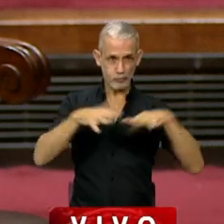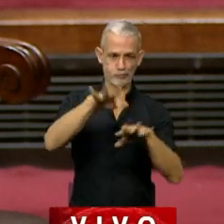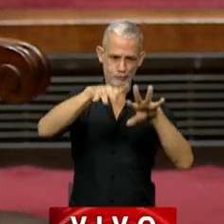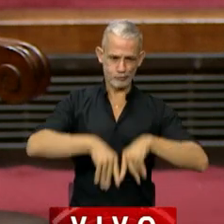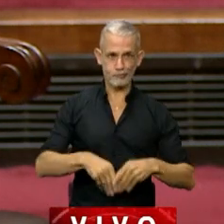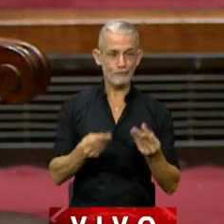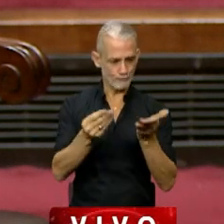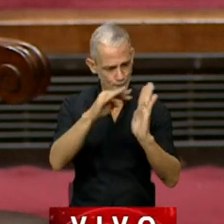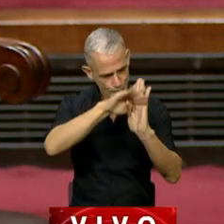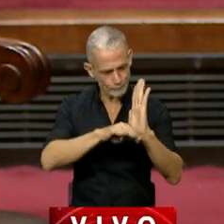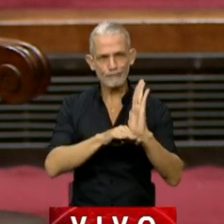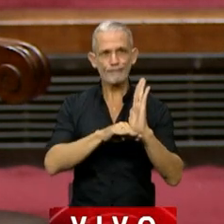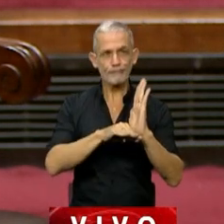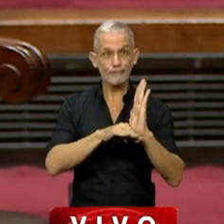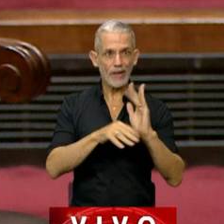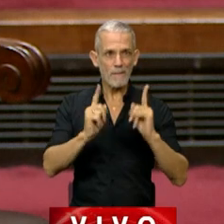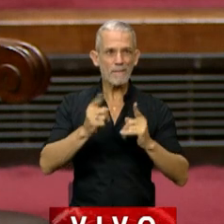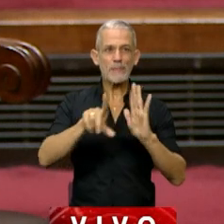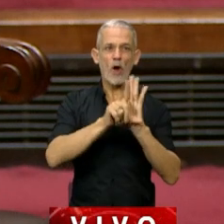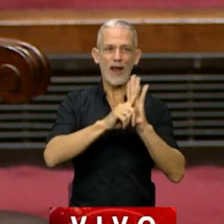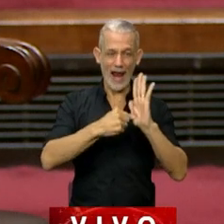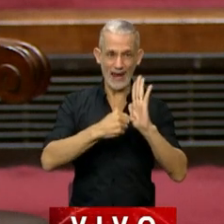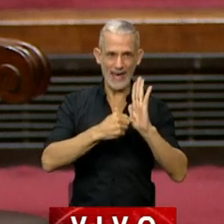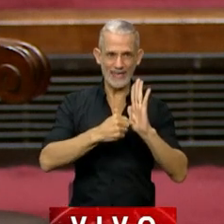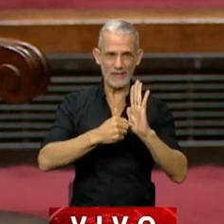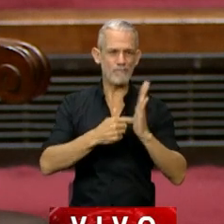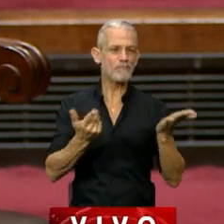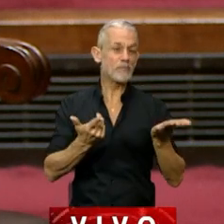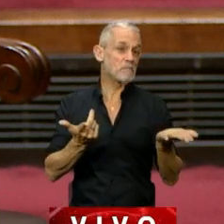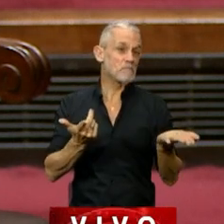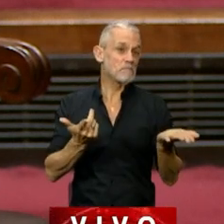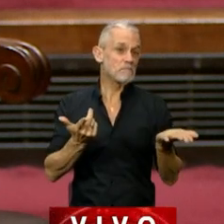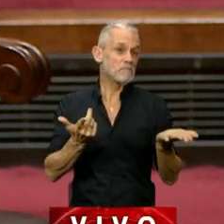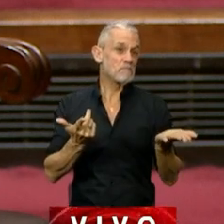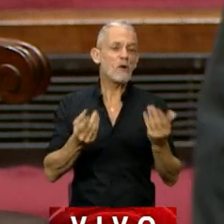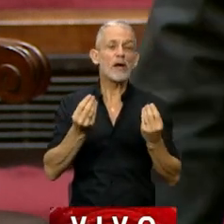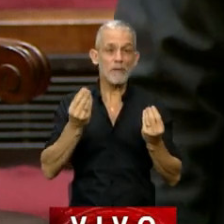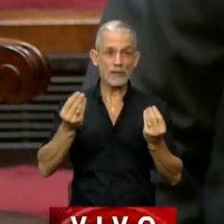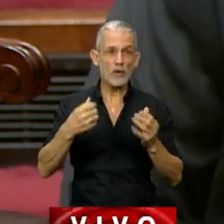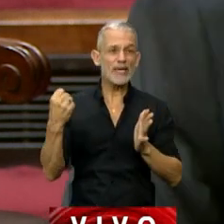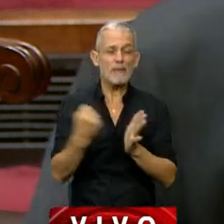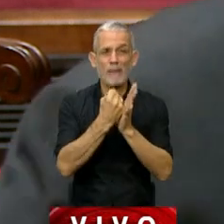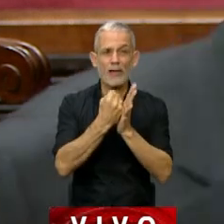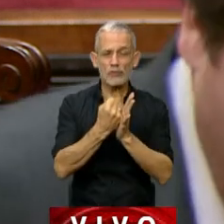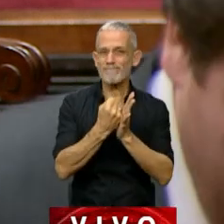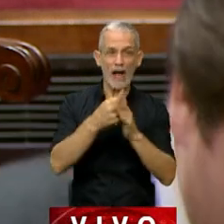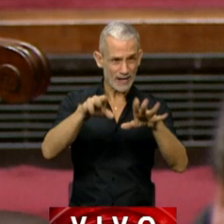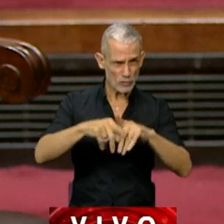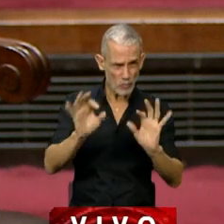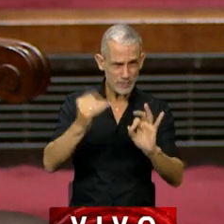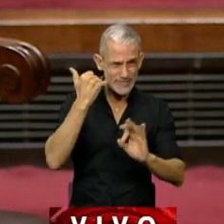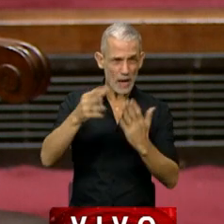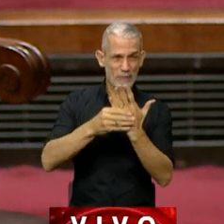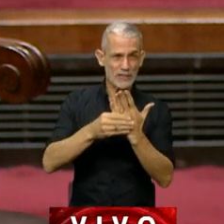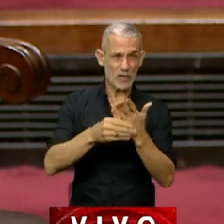Abordaba prácticamente todo lo que aborda esta ley, esa resolución, pero evidentemente el impacto